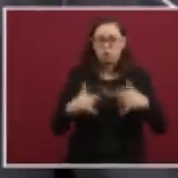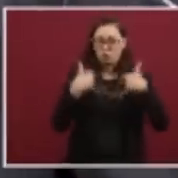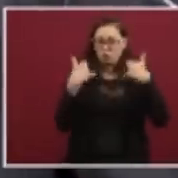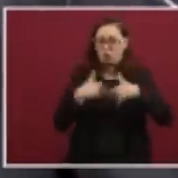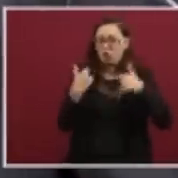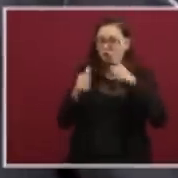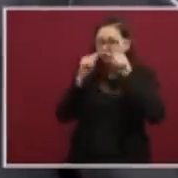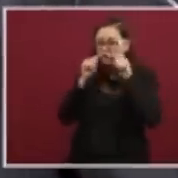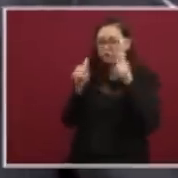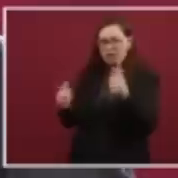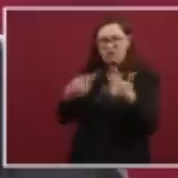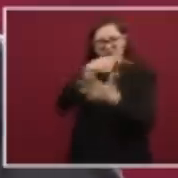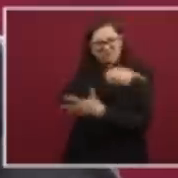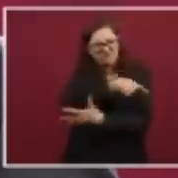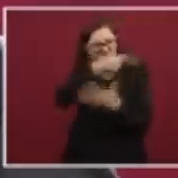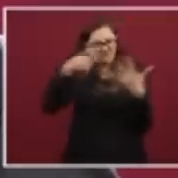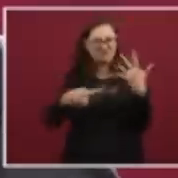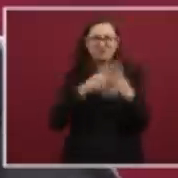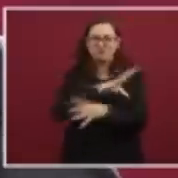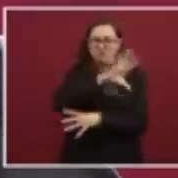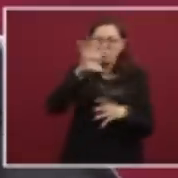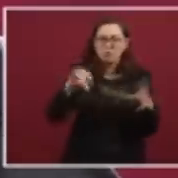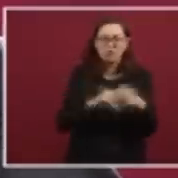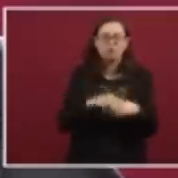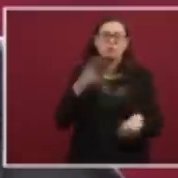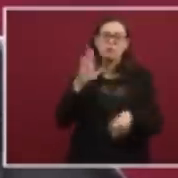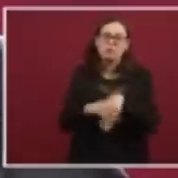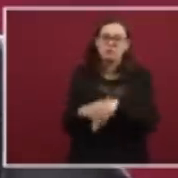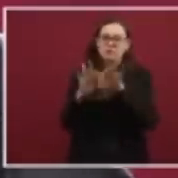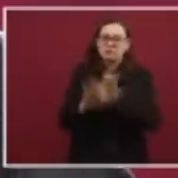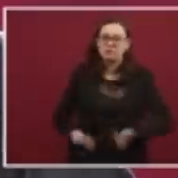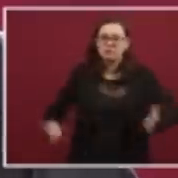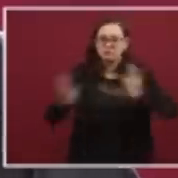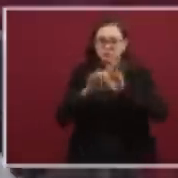jóvenes, todo eso es lo que más nos importa.